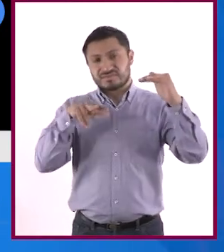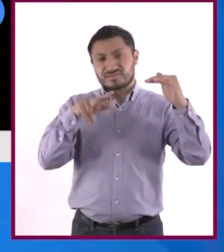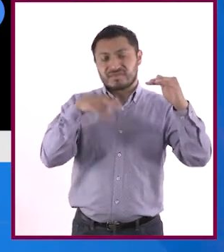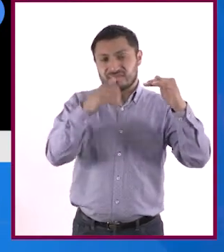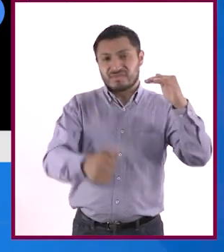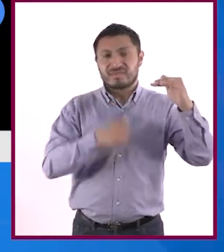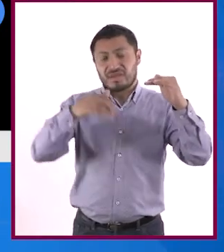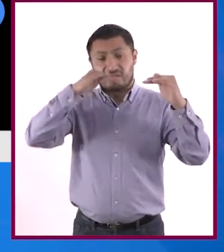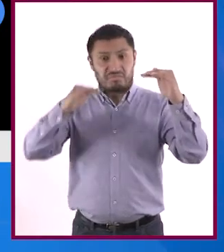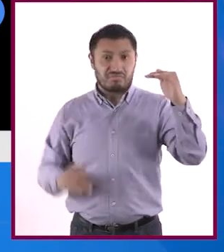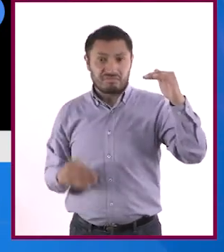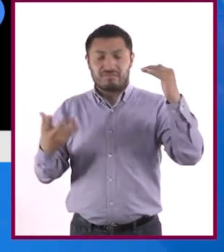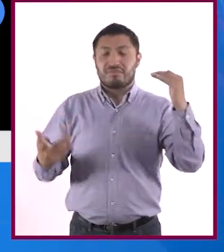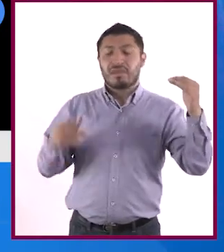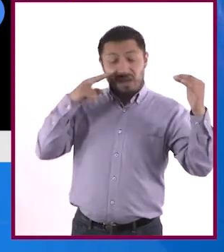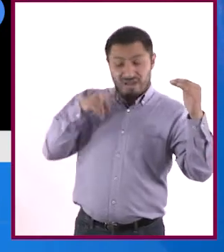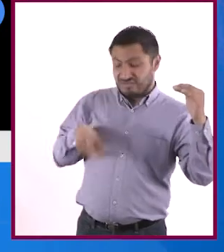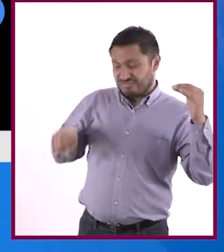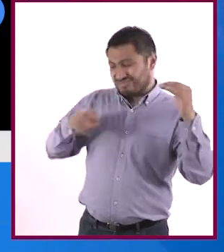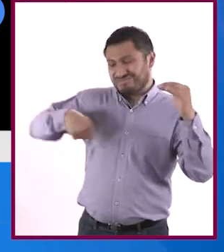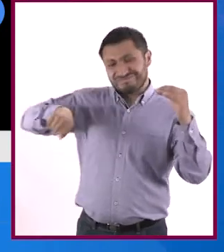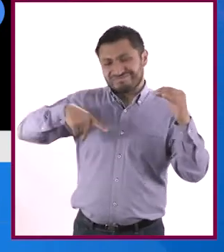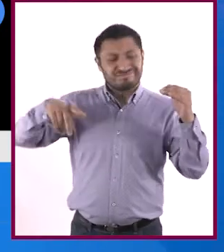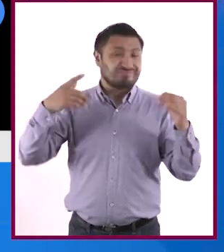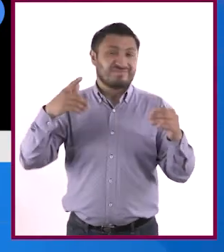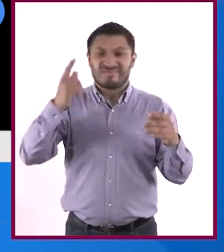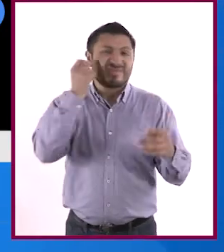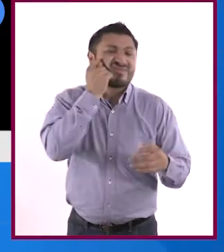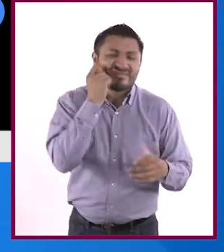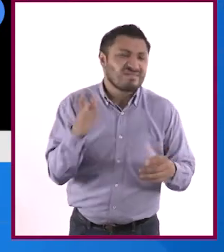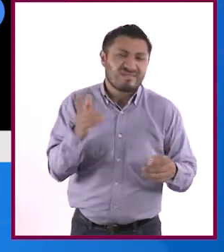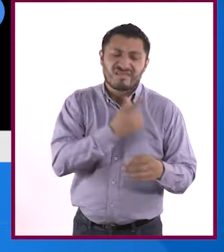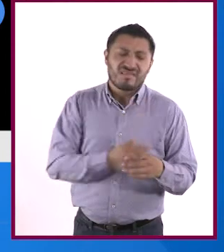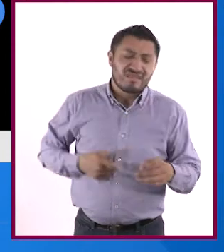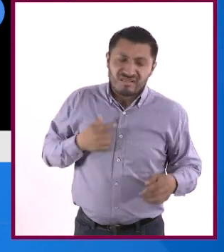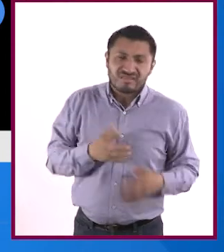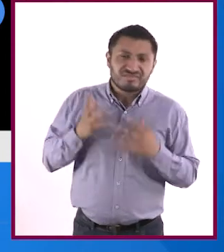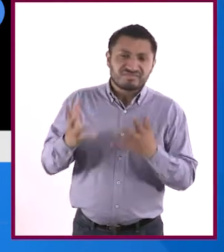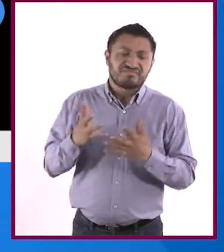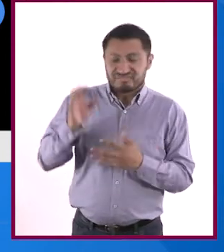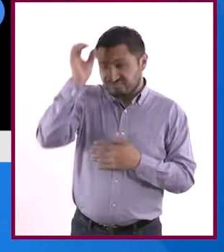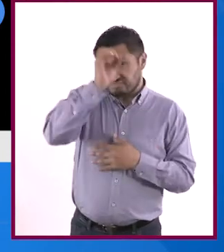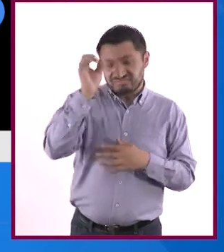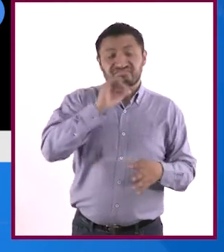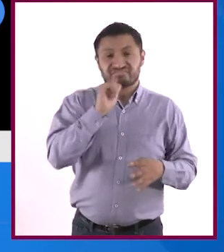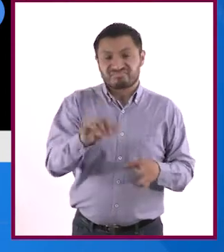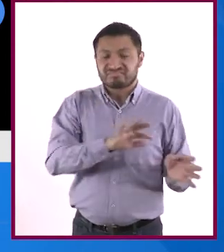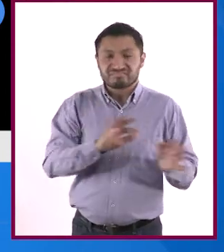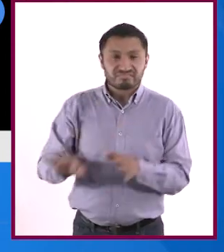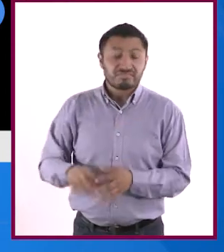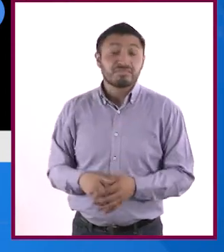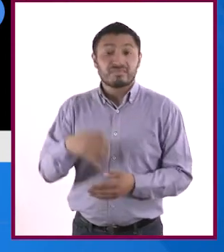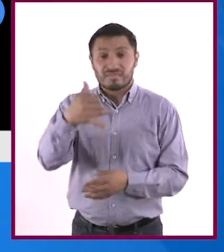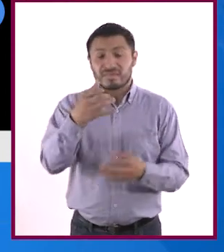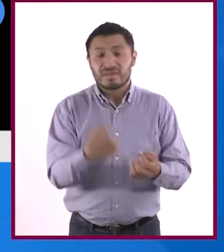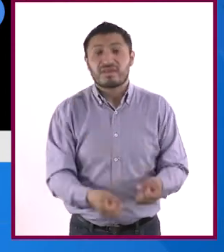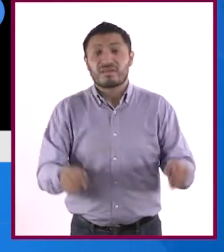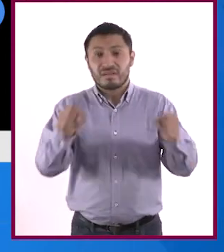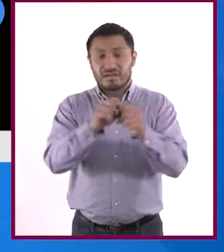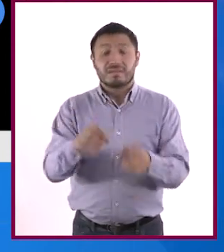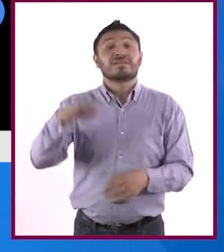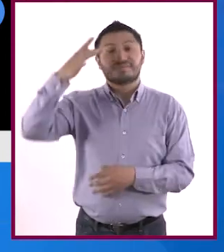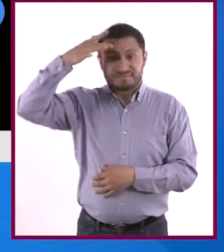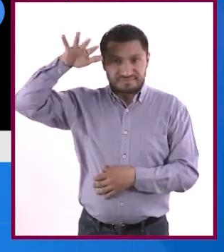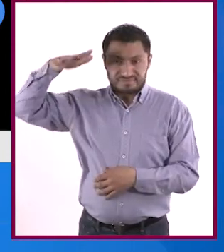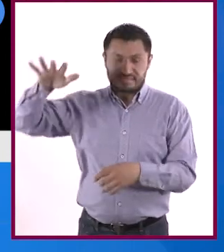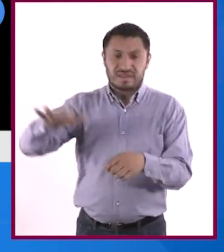que le lleva pues a no considerar sus gustos, sus deseos, sus opiniones. Y pues nuestras sociedades son